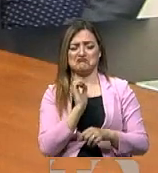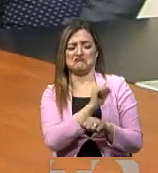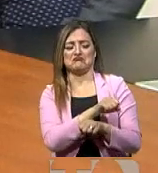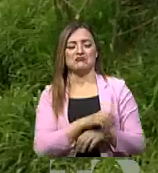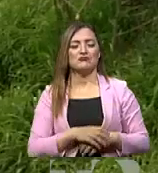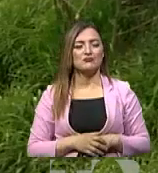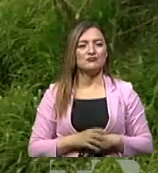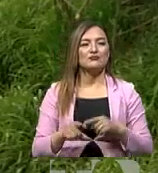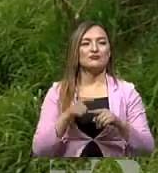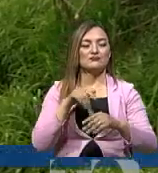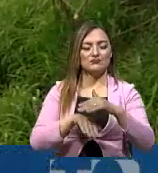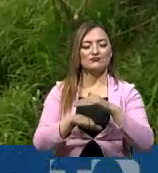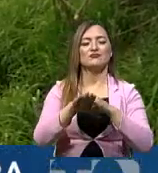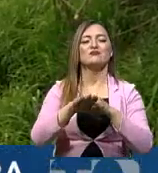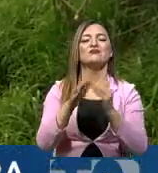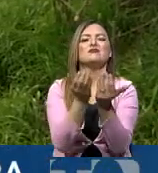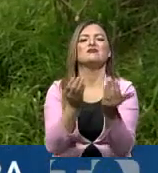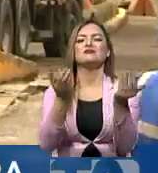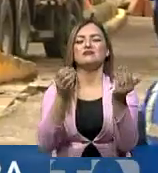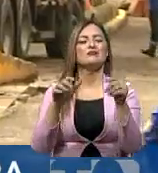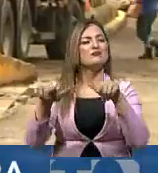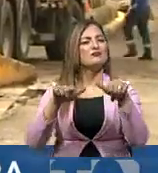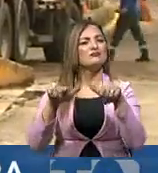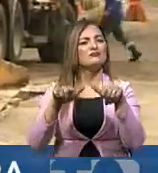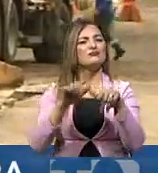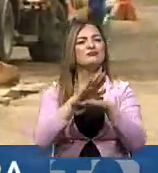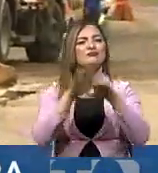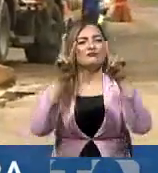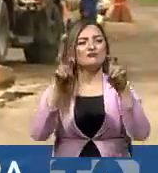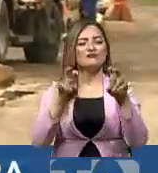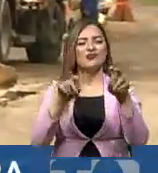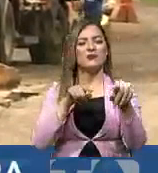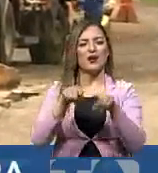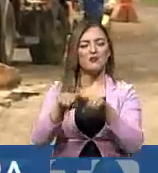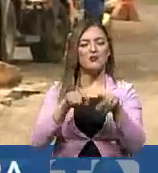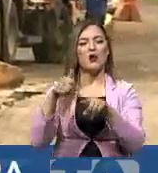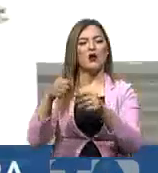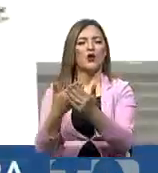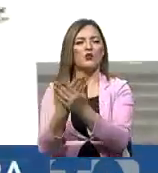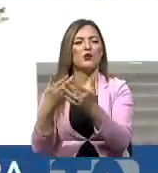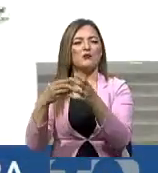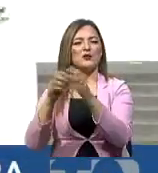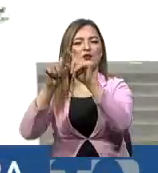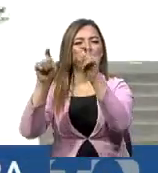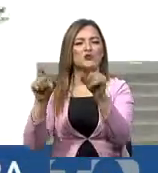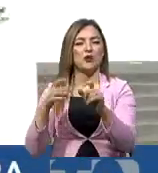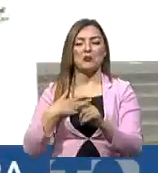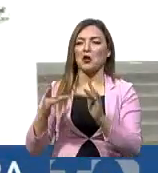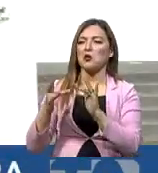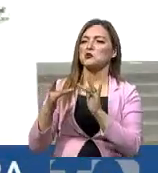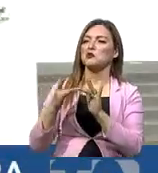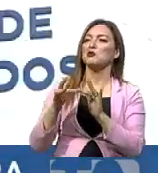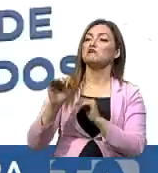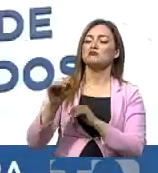podrán ingresar al centro de transferencia y saber más sobre la denuncia de la licitación intentamos comunicarnos con liniers pero nos